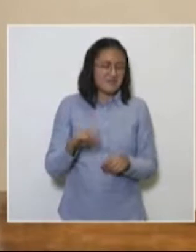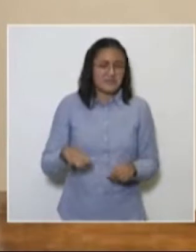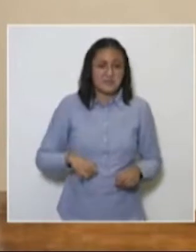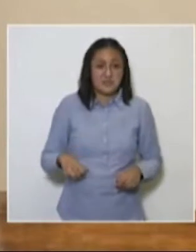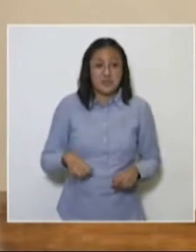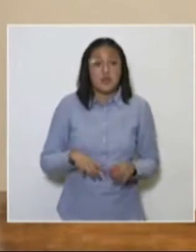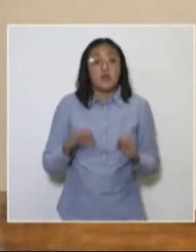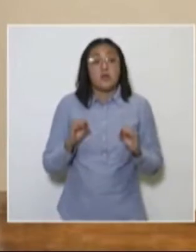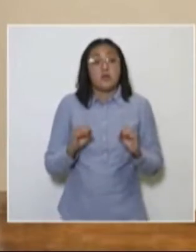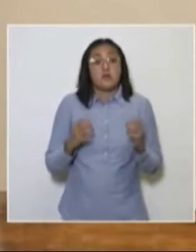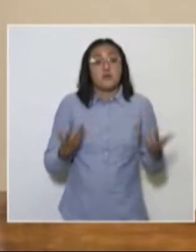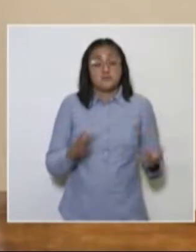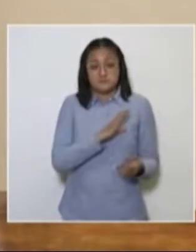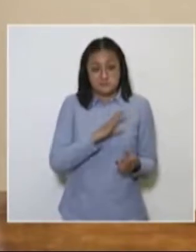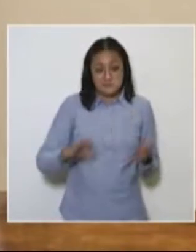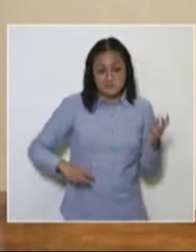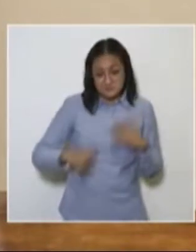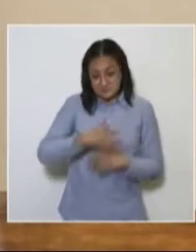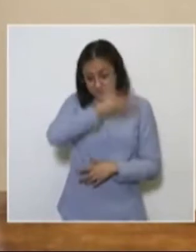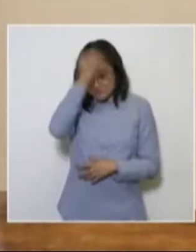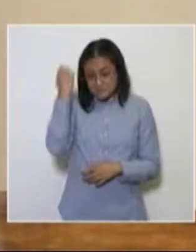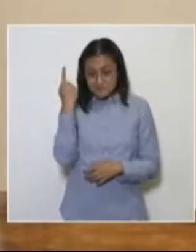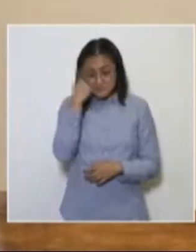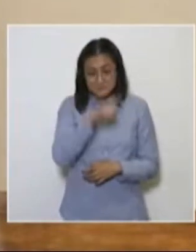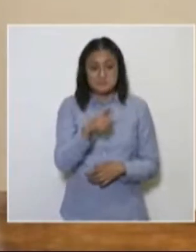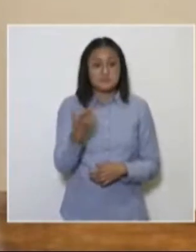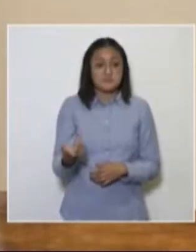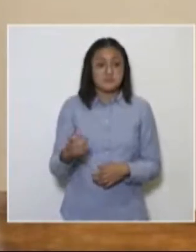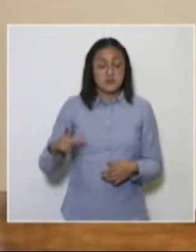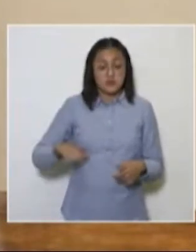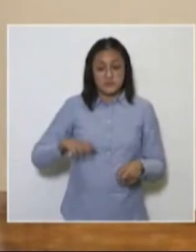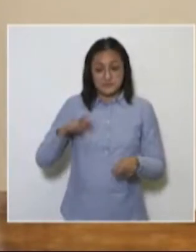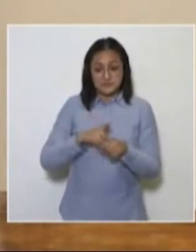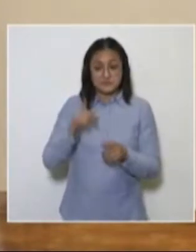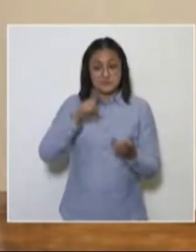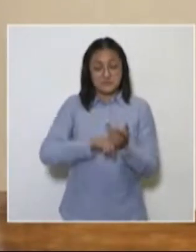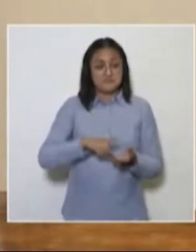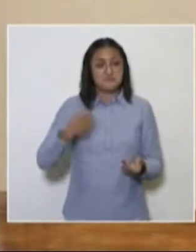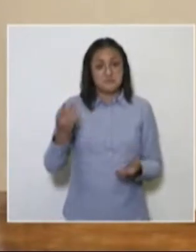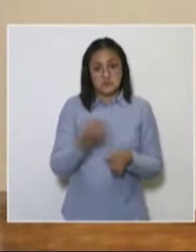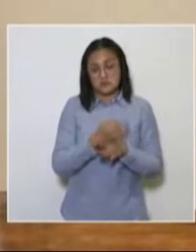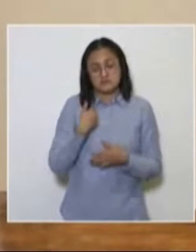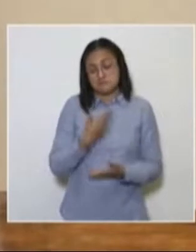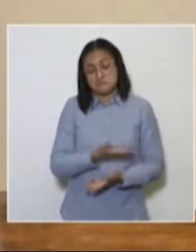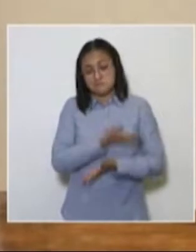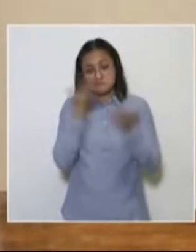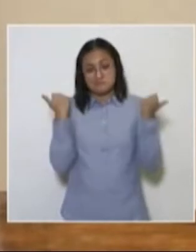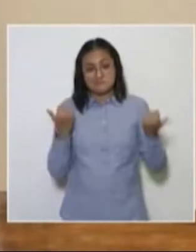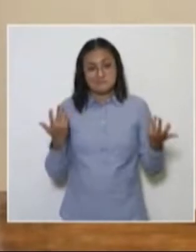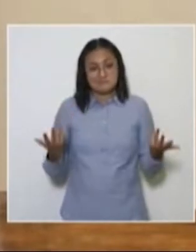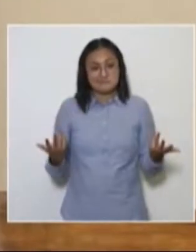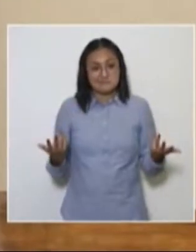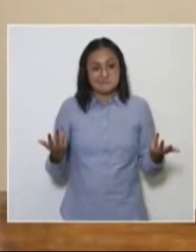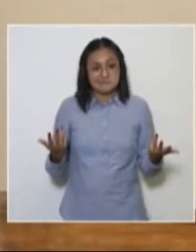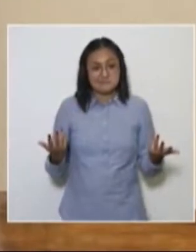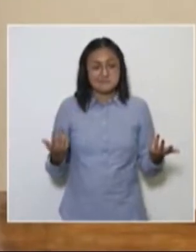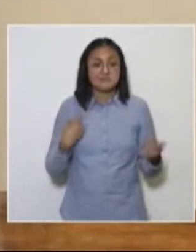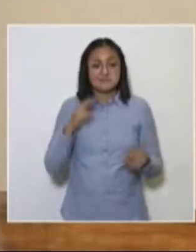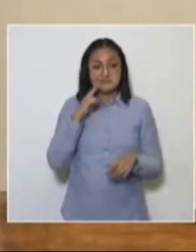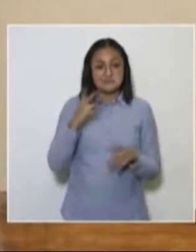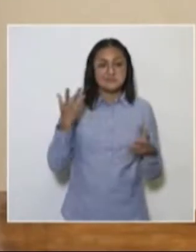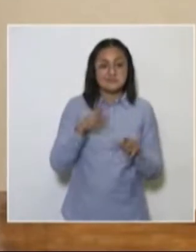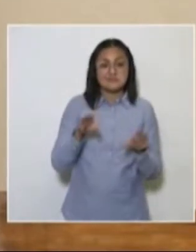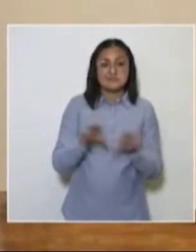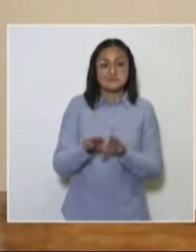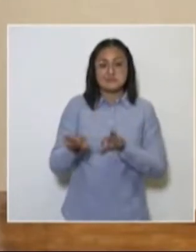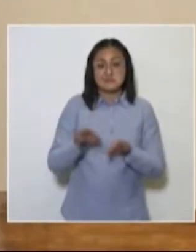ser candidato a gobernador de Morena. Yo no lo sé. Yo no lo veo ahí haciéndole el trabajo